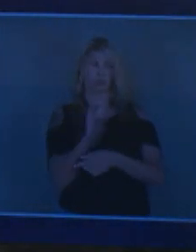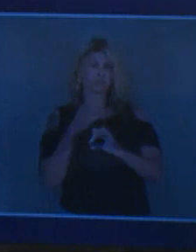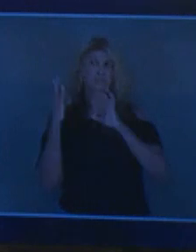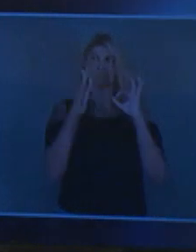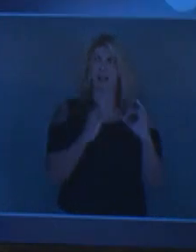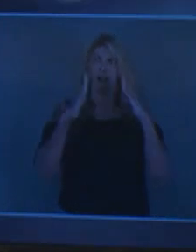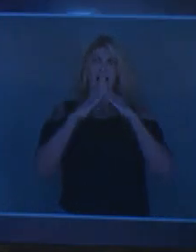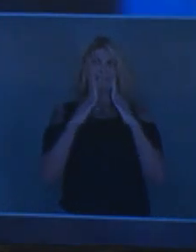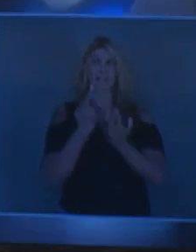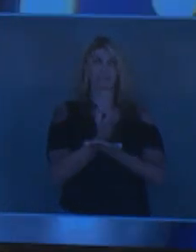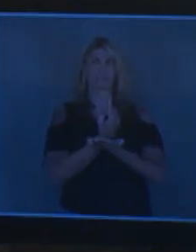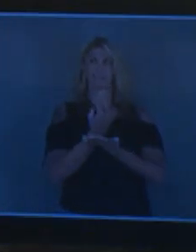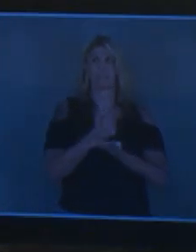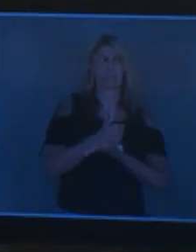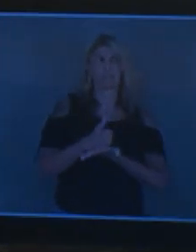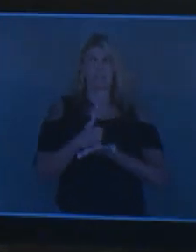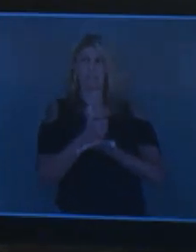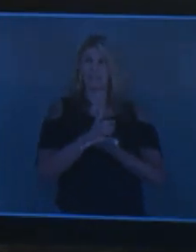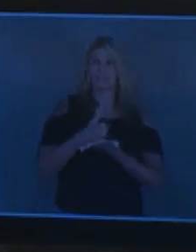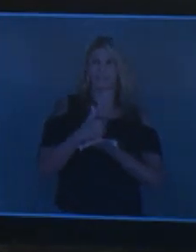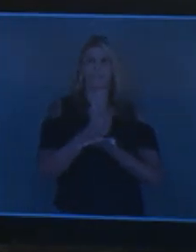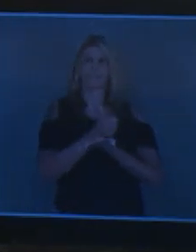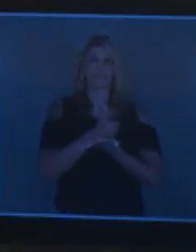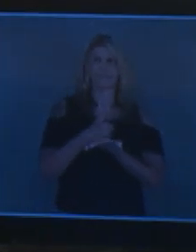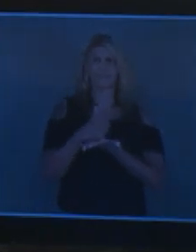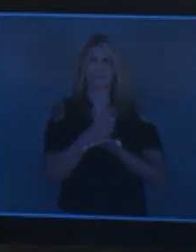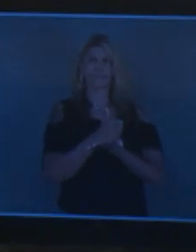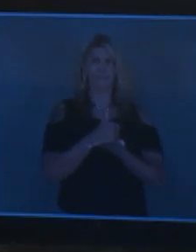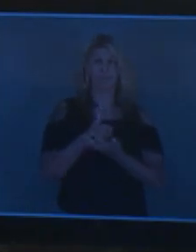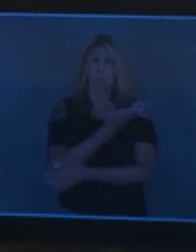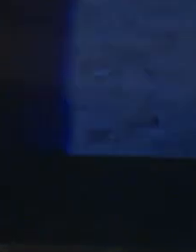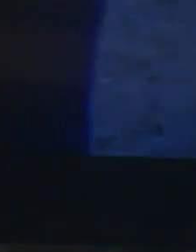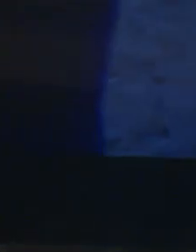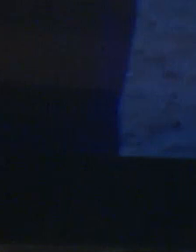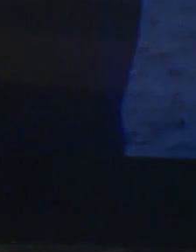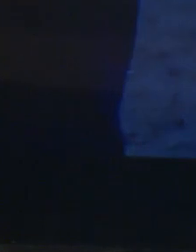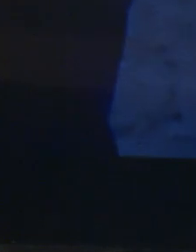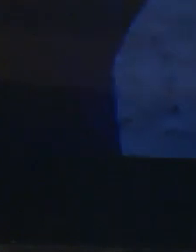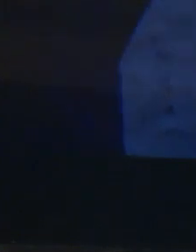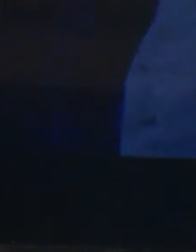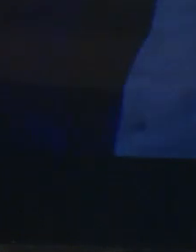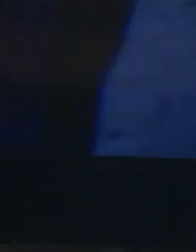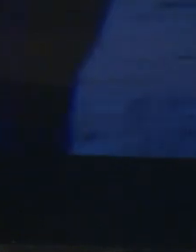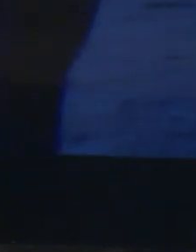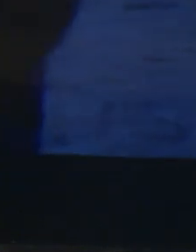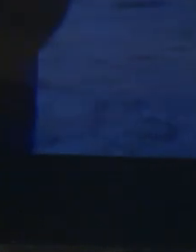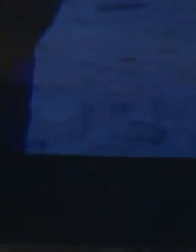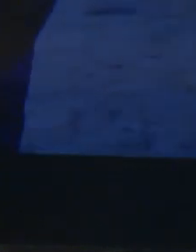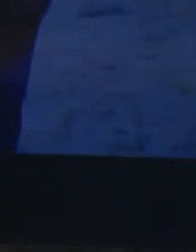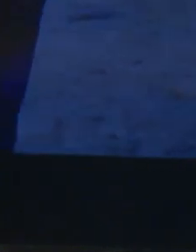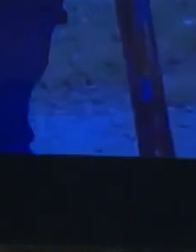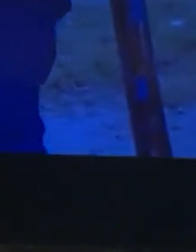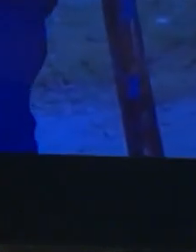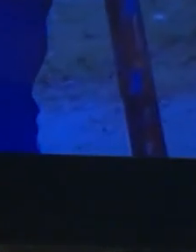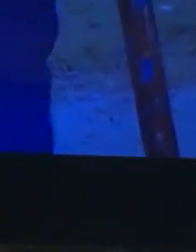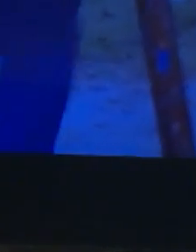tipo de programas como el tuyo este que permite llegar a la sociedad de que lo que le está pasando a nuestros hijos es algo real